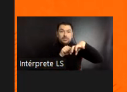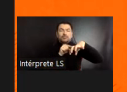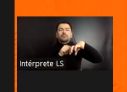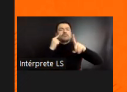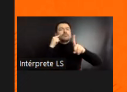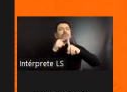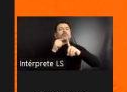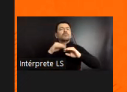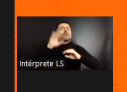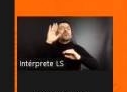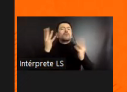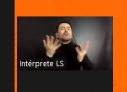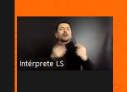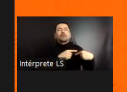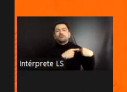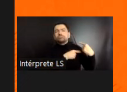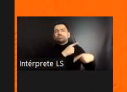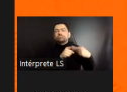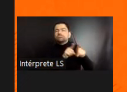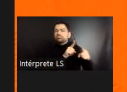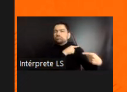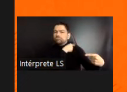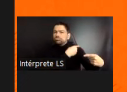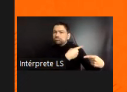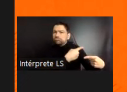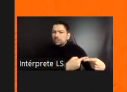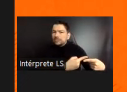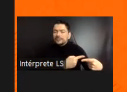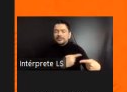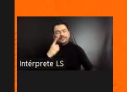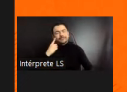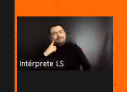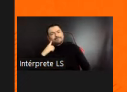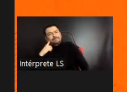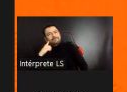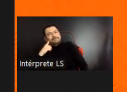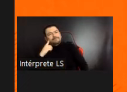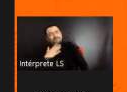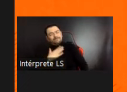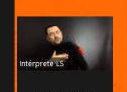Necesitamos trabajar con un canal de distribución de herramientas esenciales